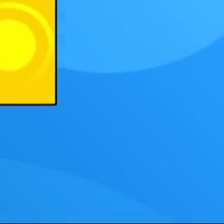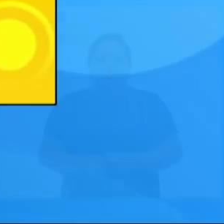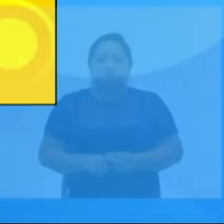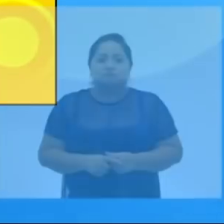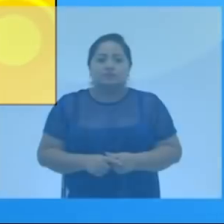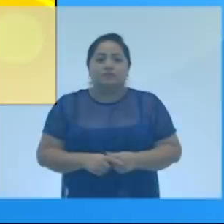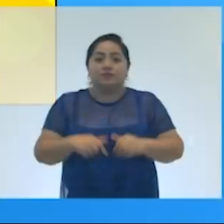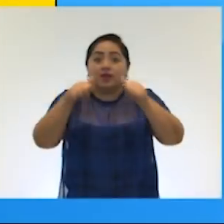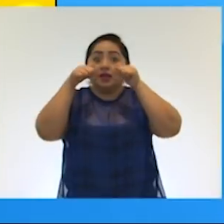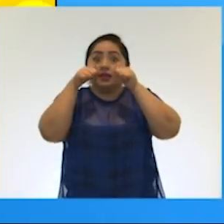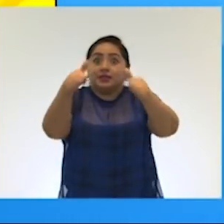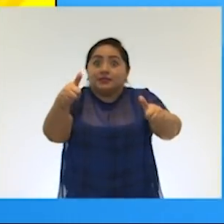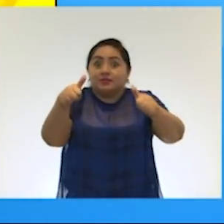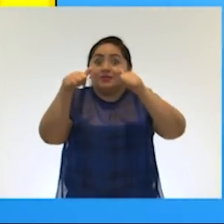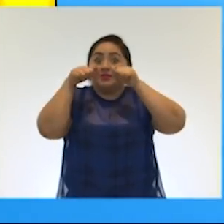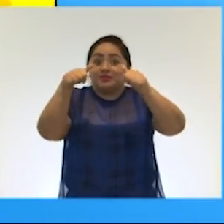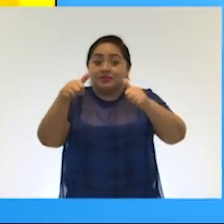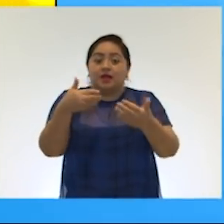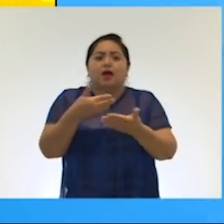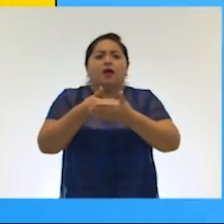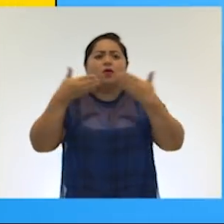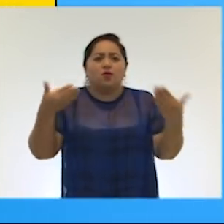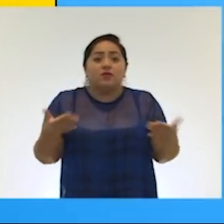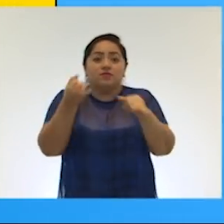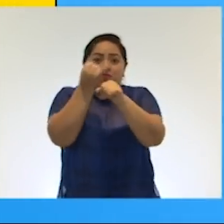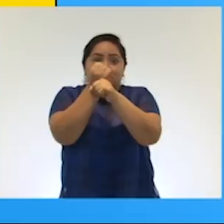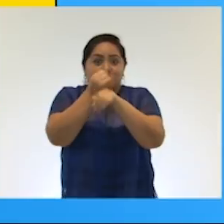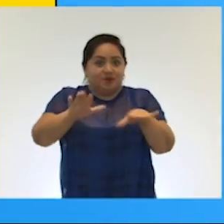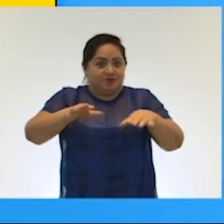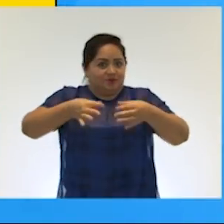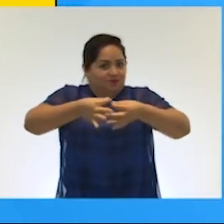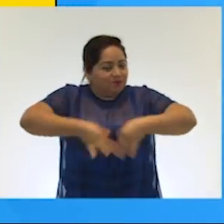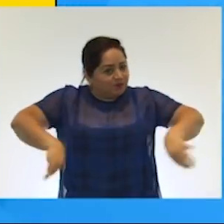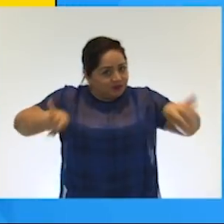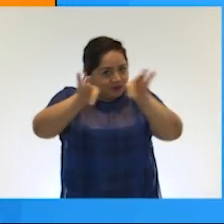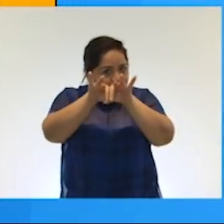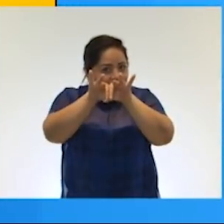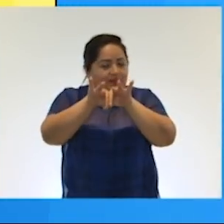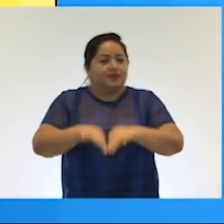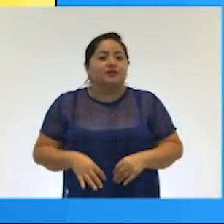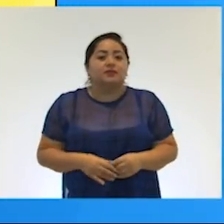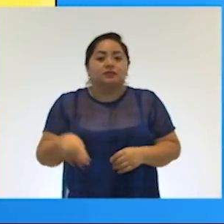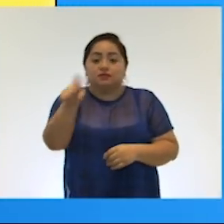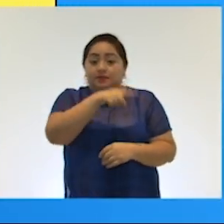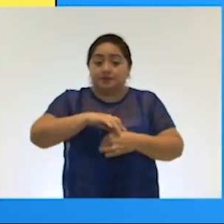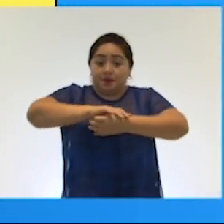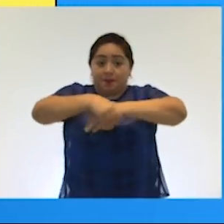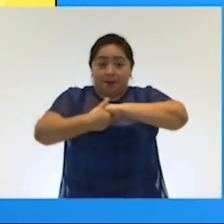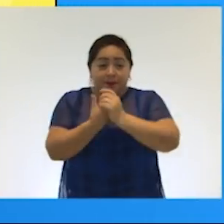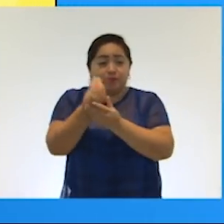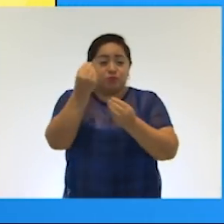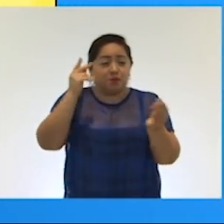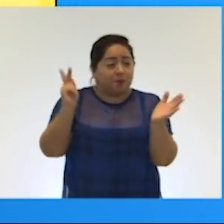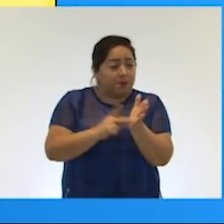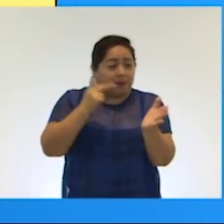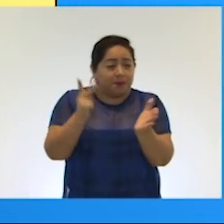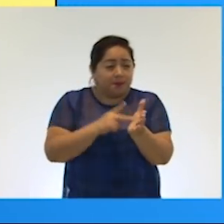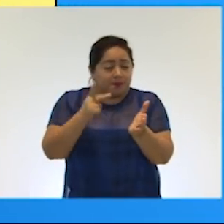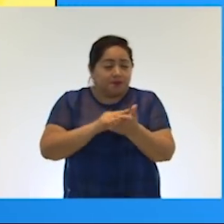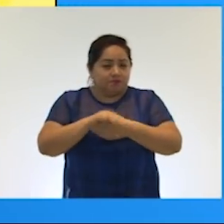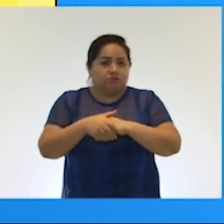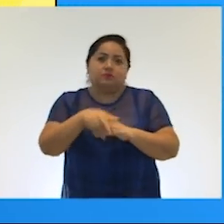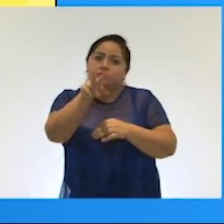¡Atención! ¡Atención! A continuación, información importante. Lavarnos las manos varias veces al día